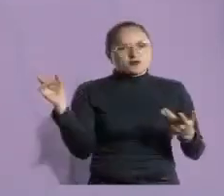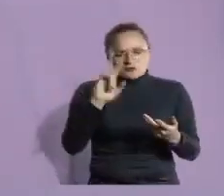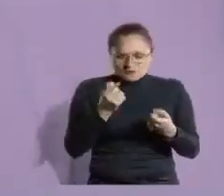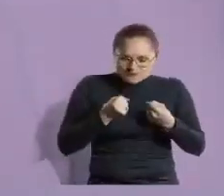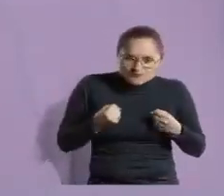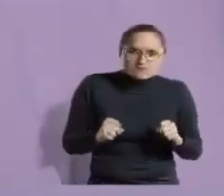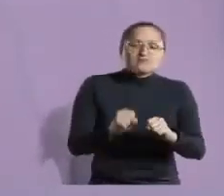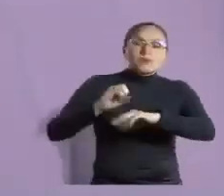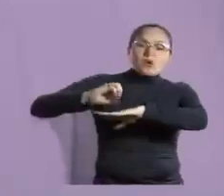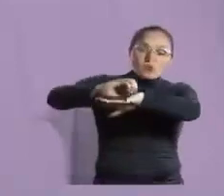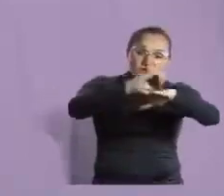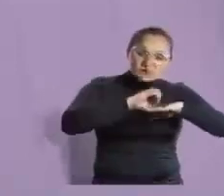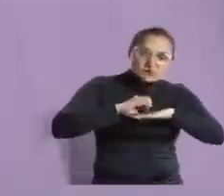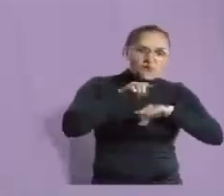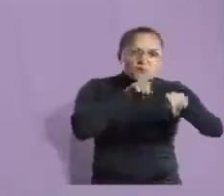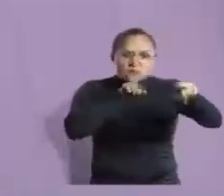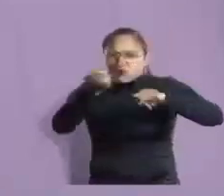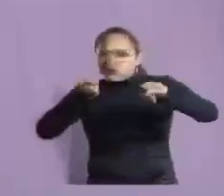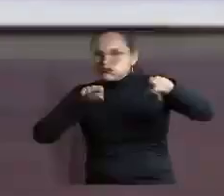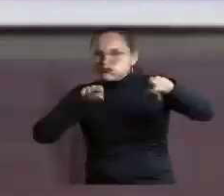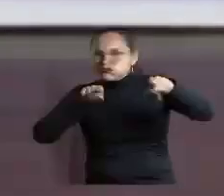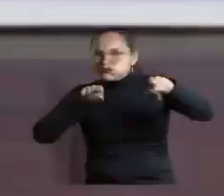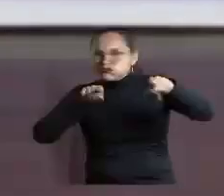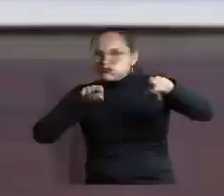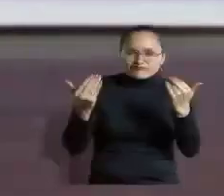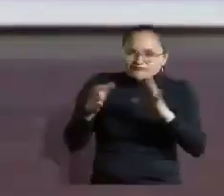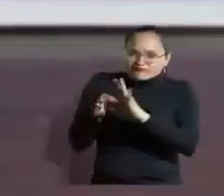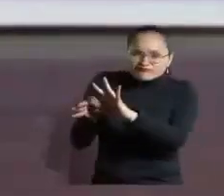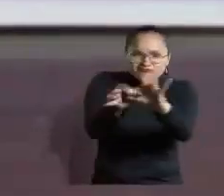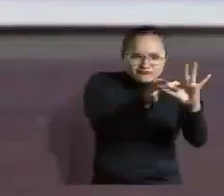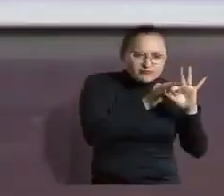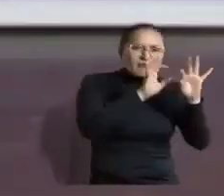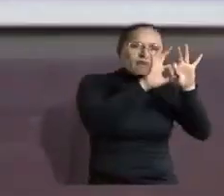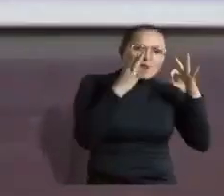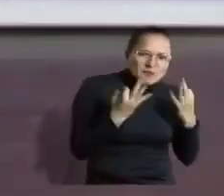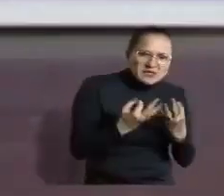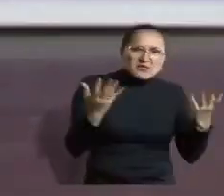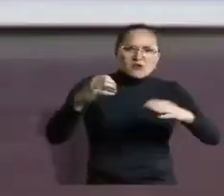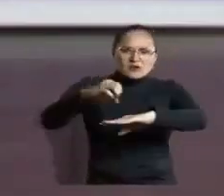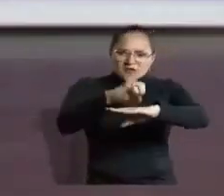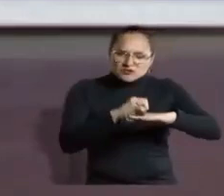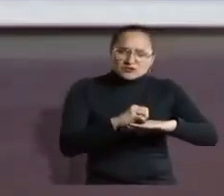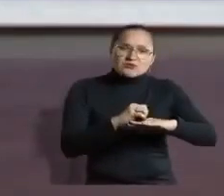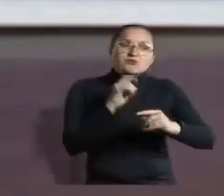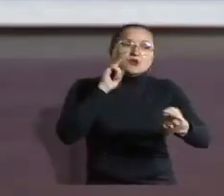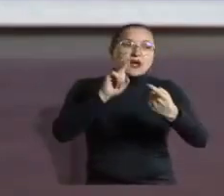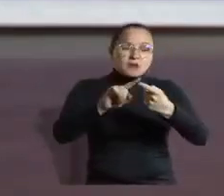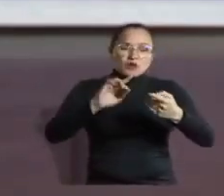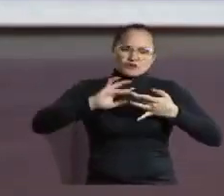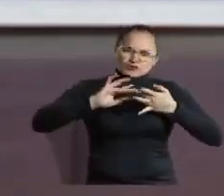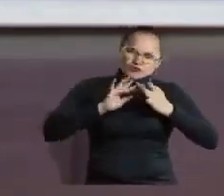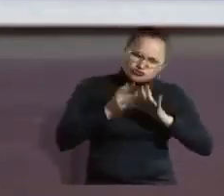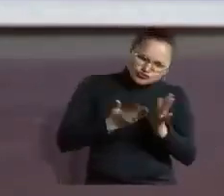unir otras organizaciones de unirnos con otras familias para que el dolor se minimice